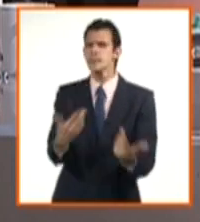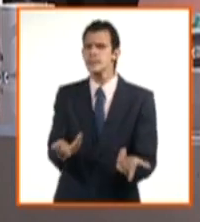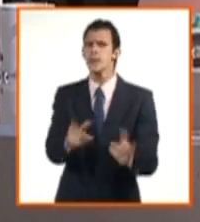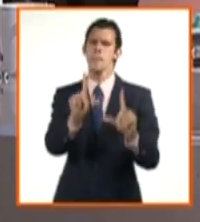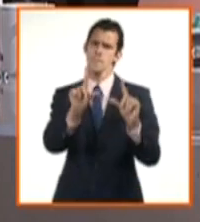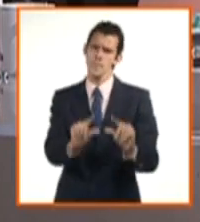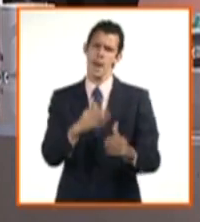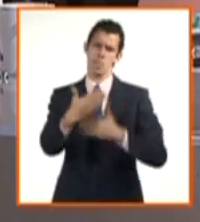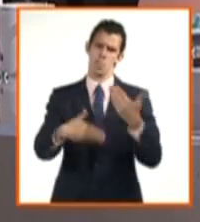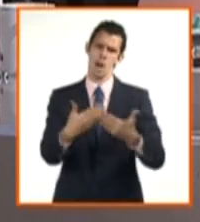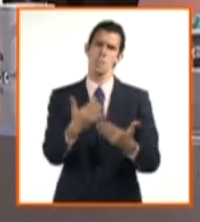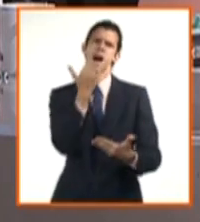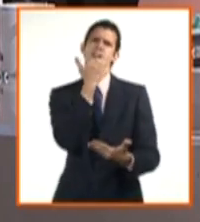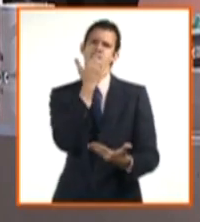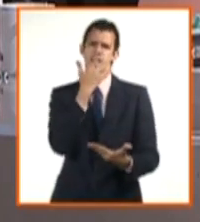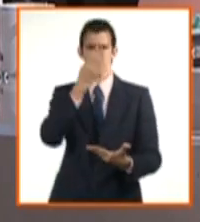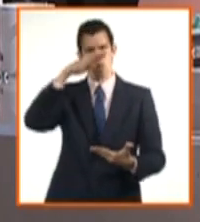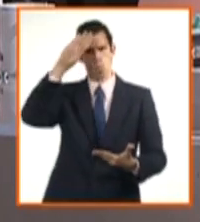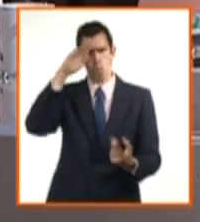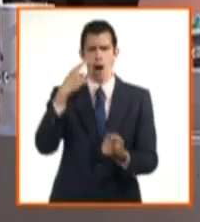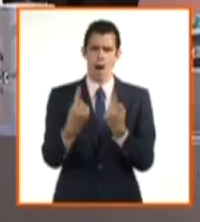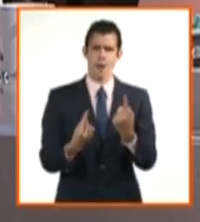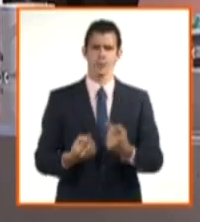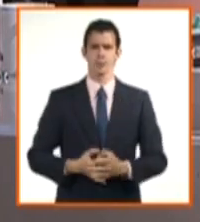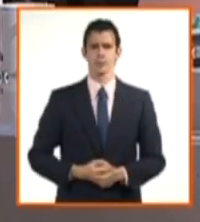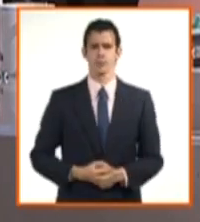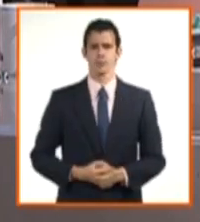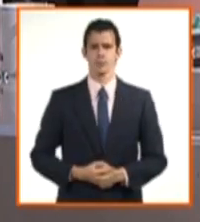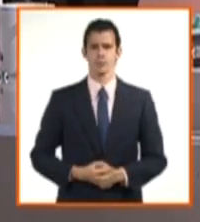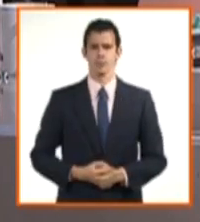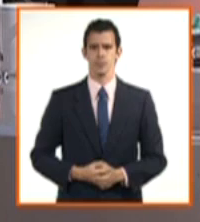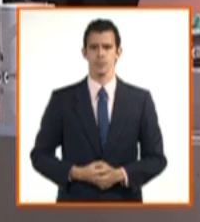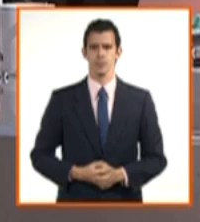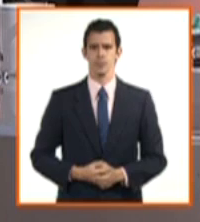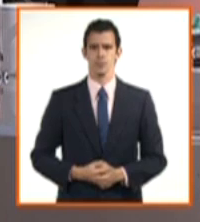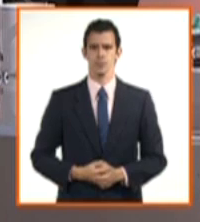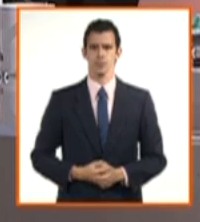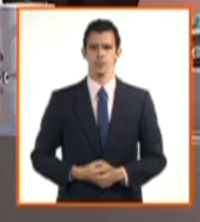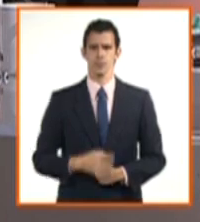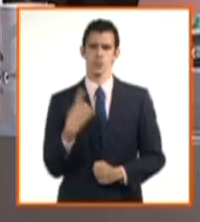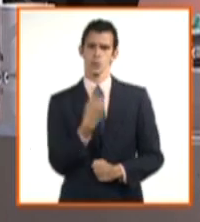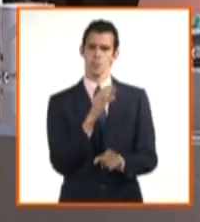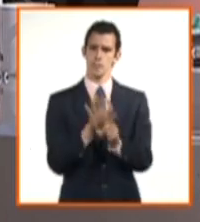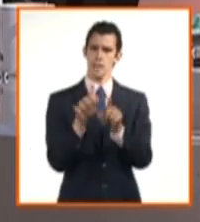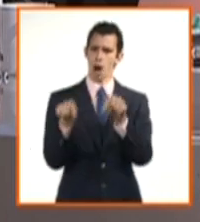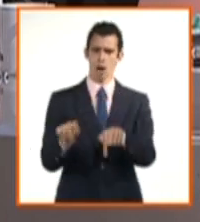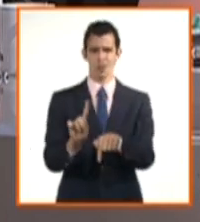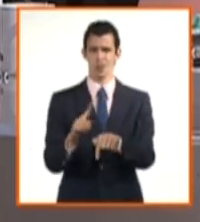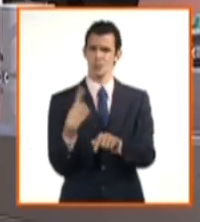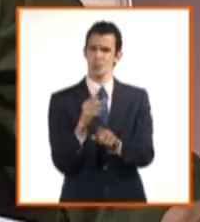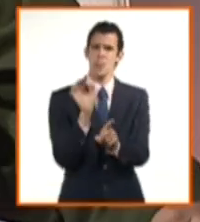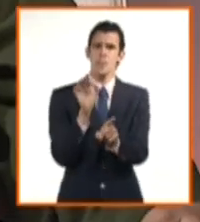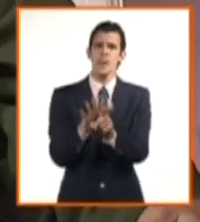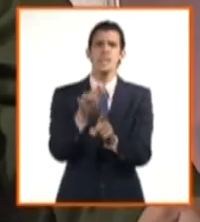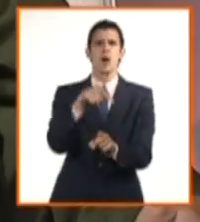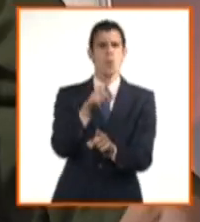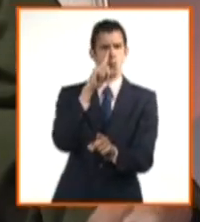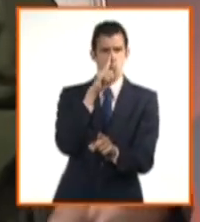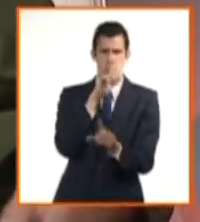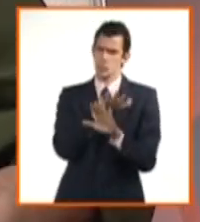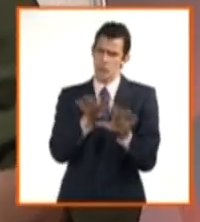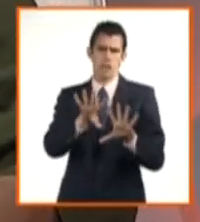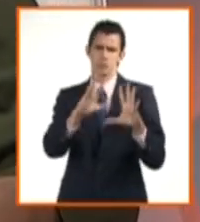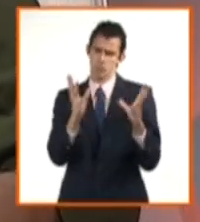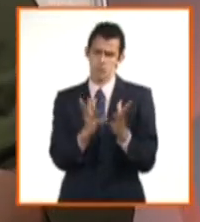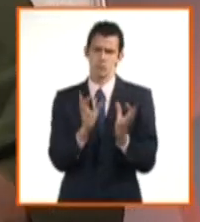activa ya iniciamos ya tempranamente en el mes de junio y por lo tanto había que puntualizar muy bien todo lo que nos podían afectar para el